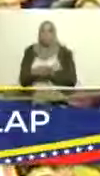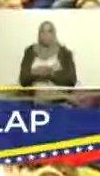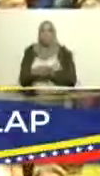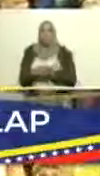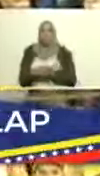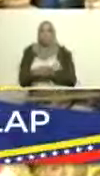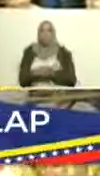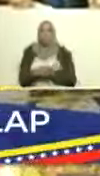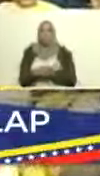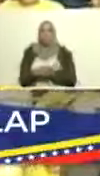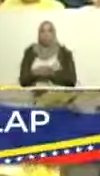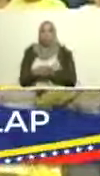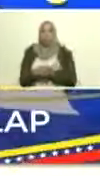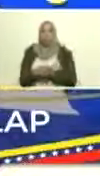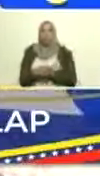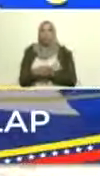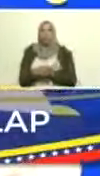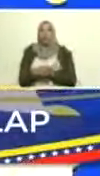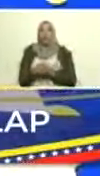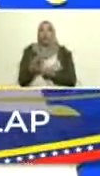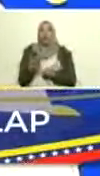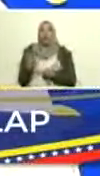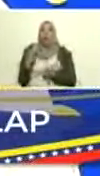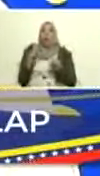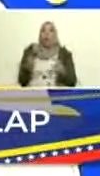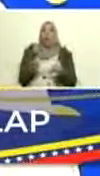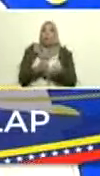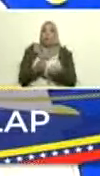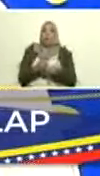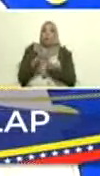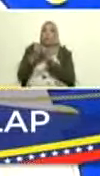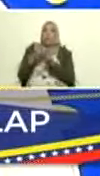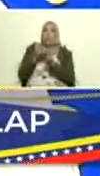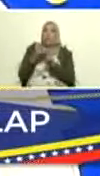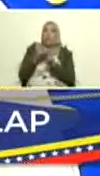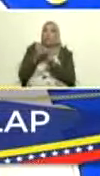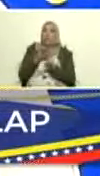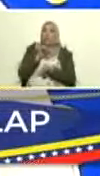gloriosa, porque nacieron circunstancias